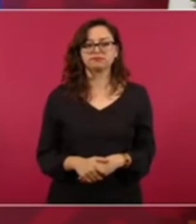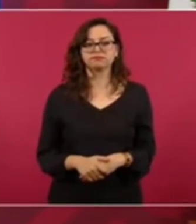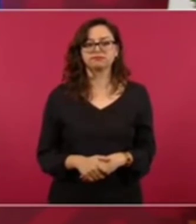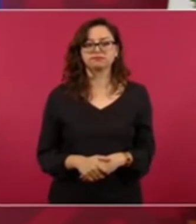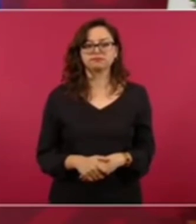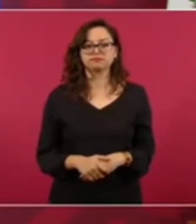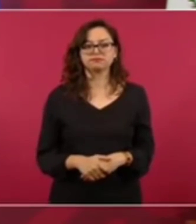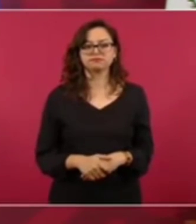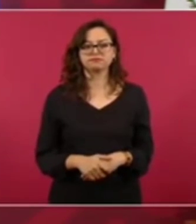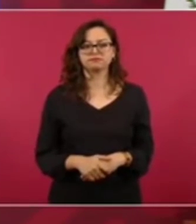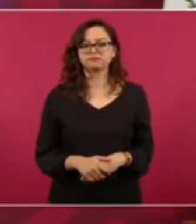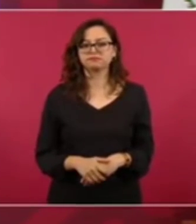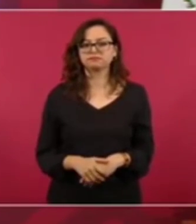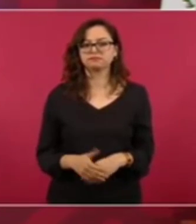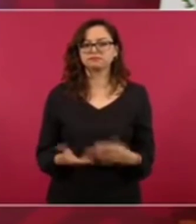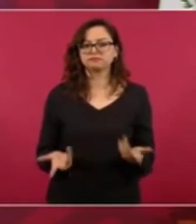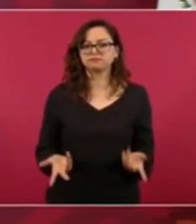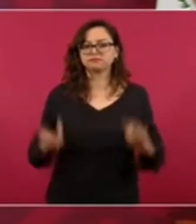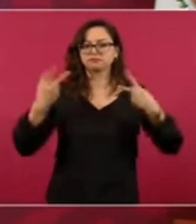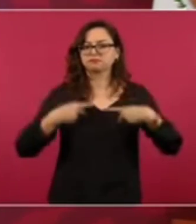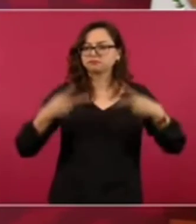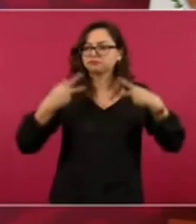los consumidores,